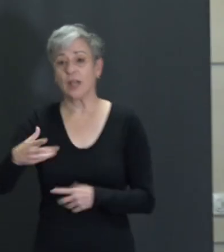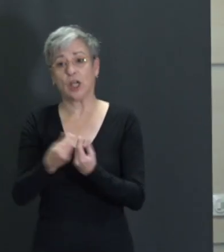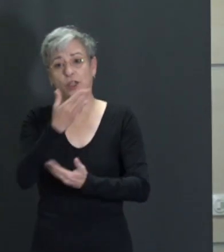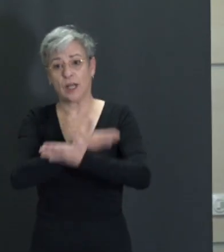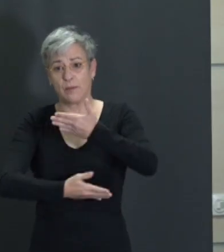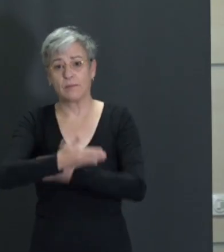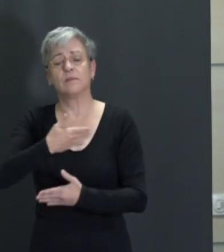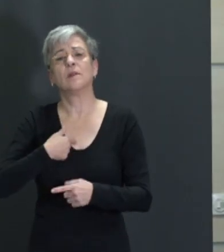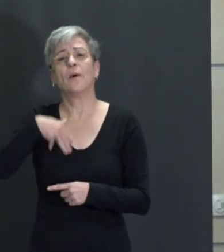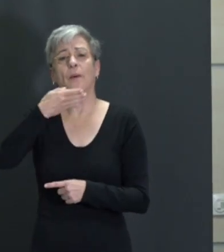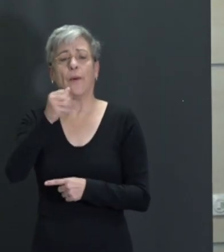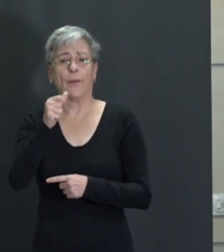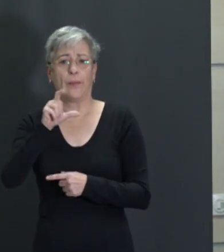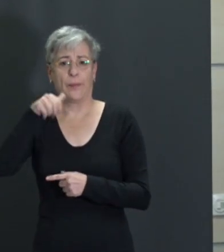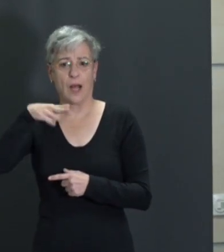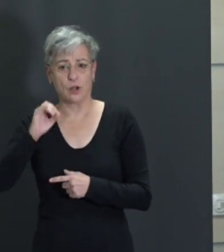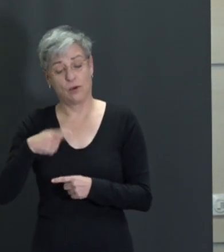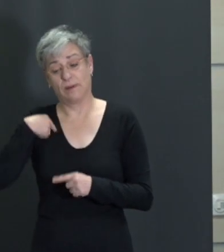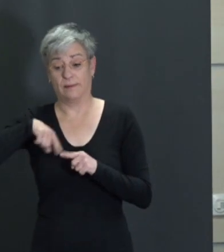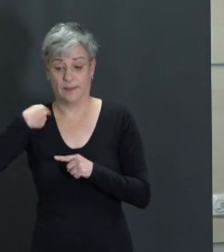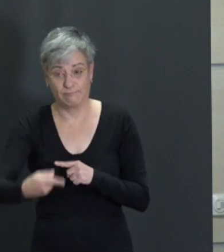quien tendremos el gusto de conversar en unos minutos.